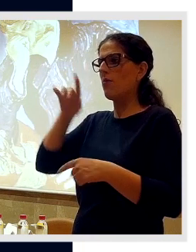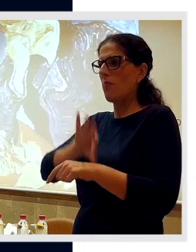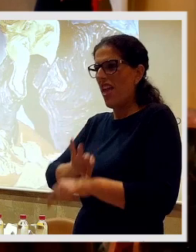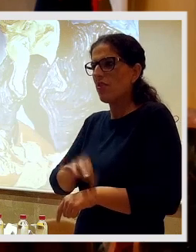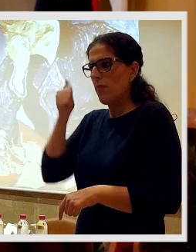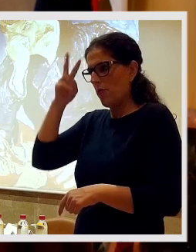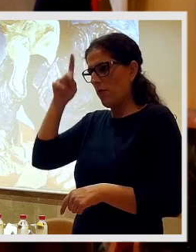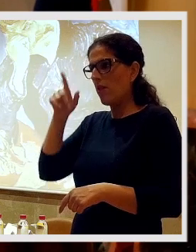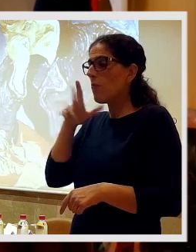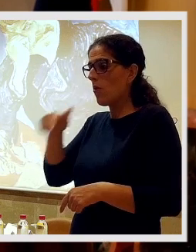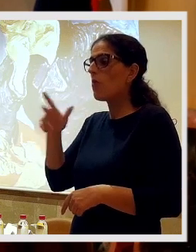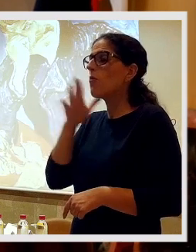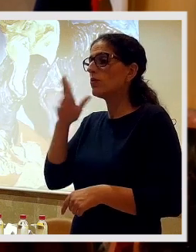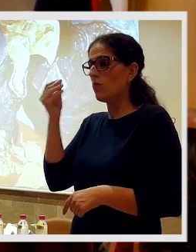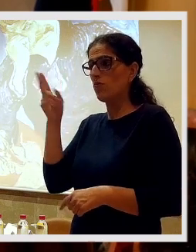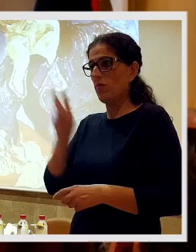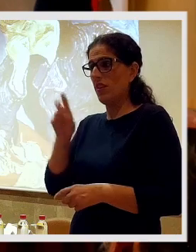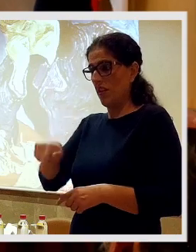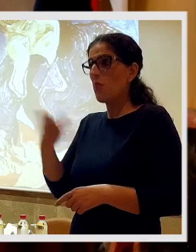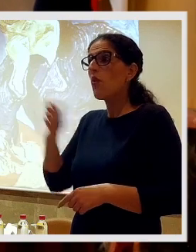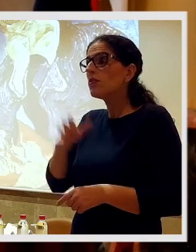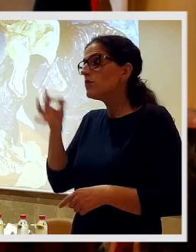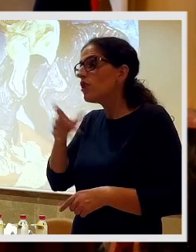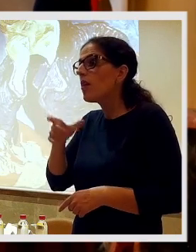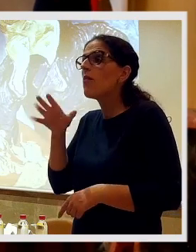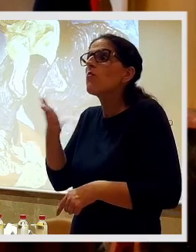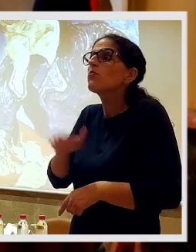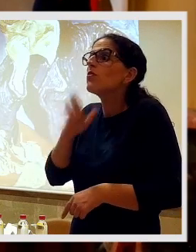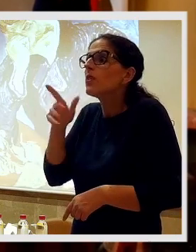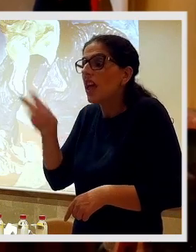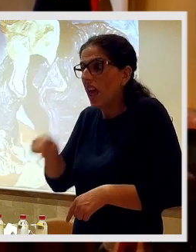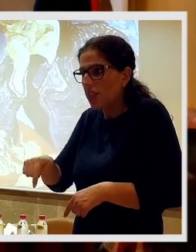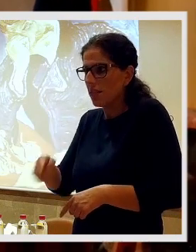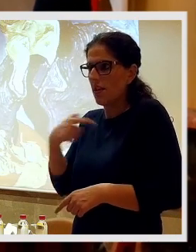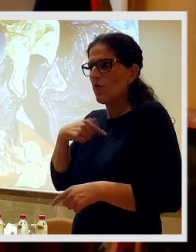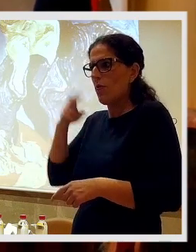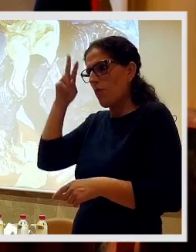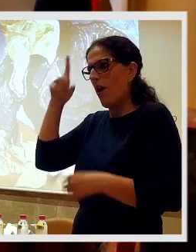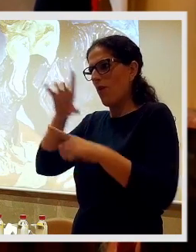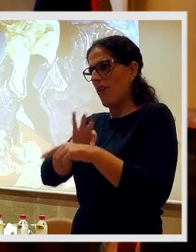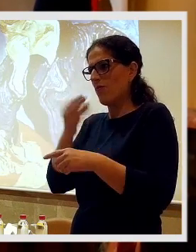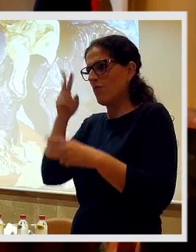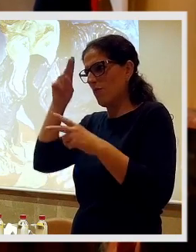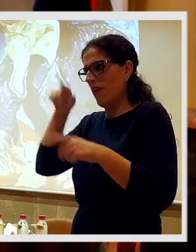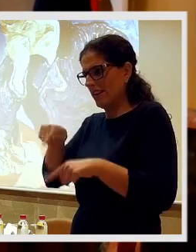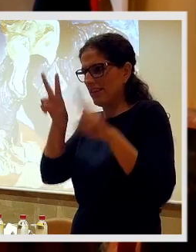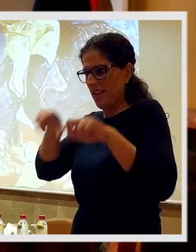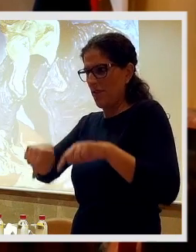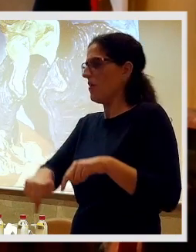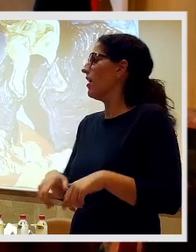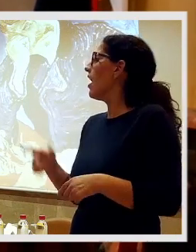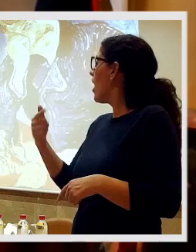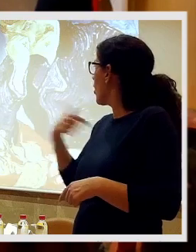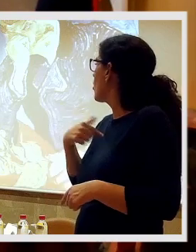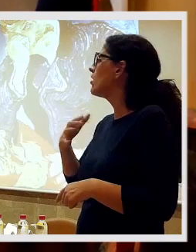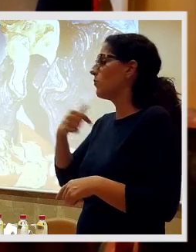enfermamos y morimos son de enfermedades cardiovasculares. Hoy día tenemos medios para controlar a